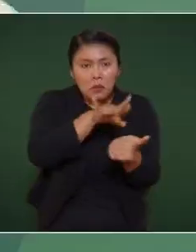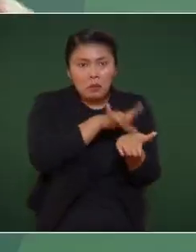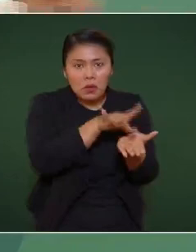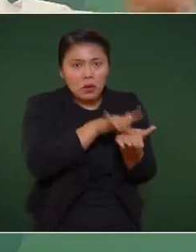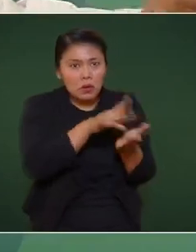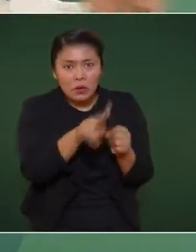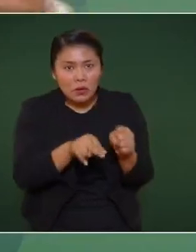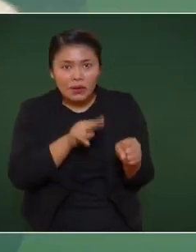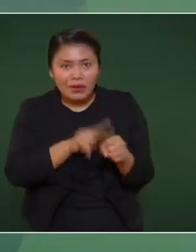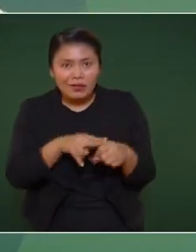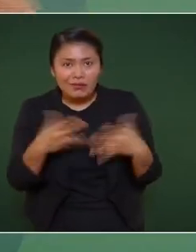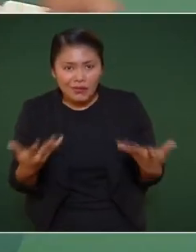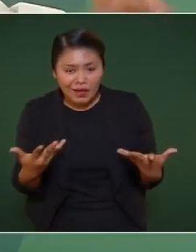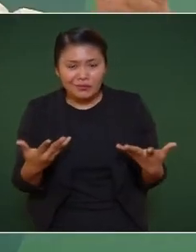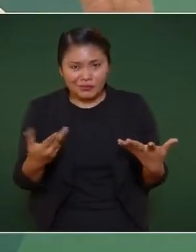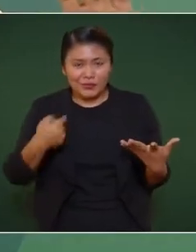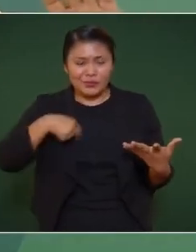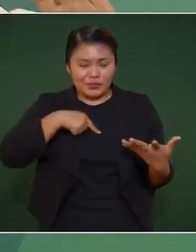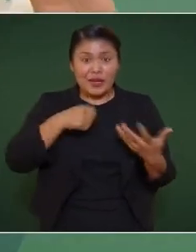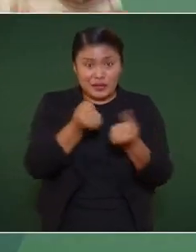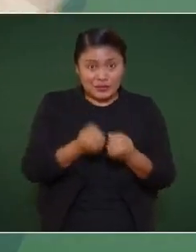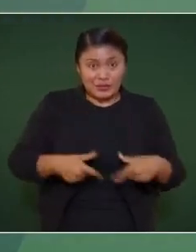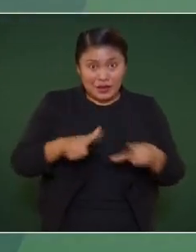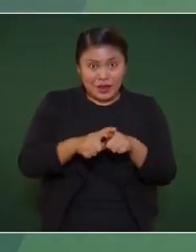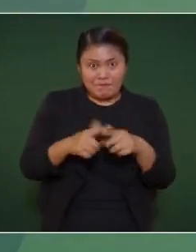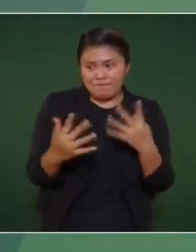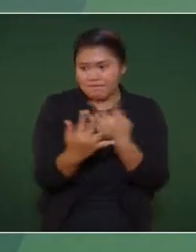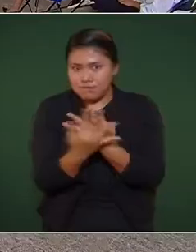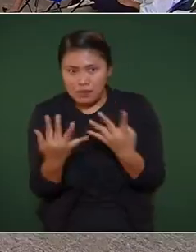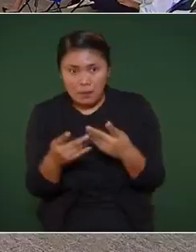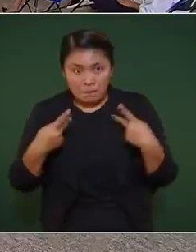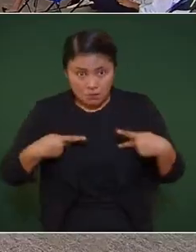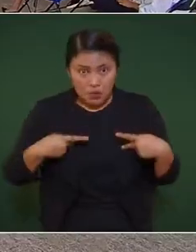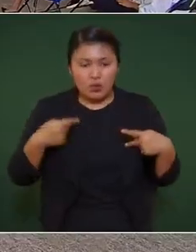de la base de la pirámide social hacia